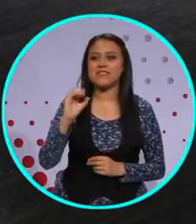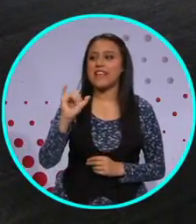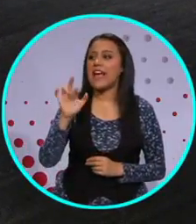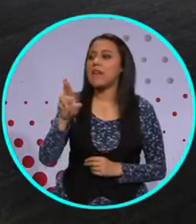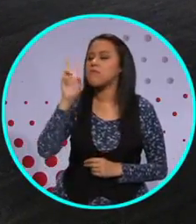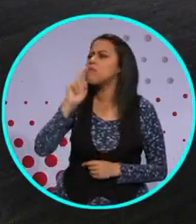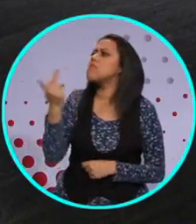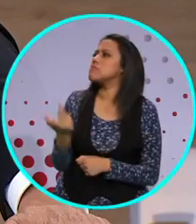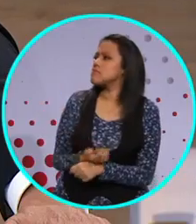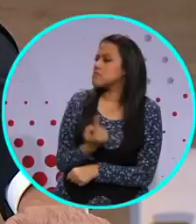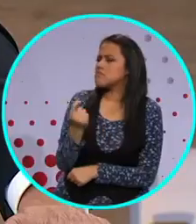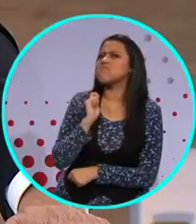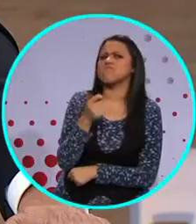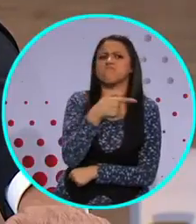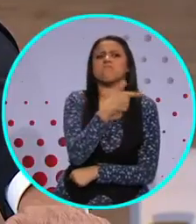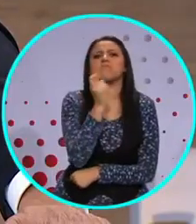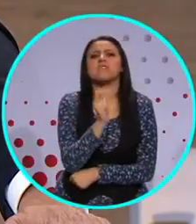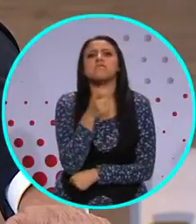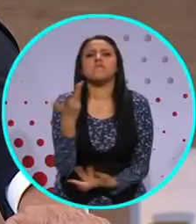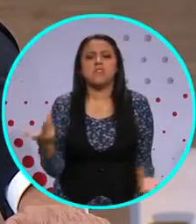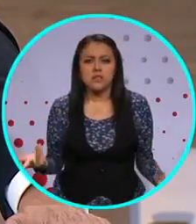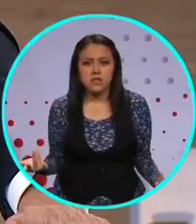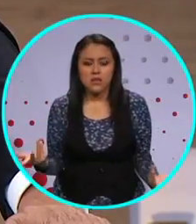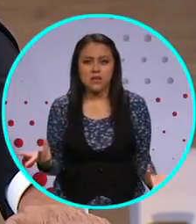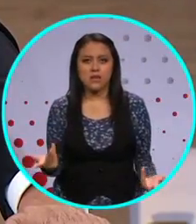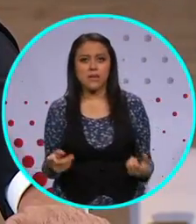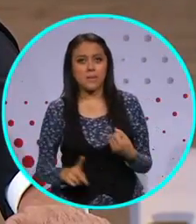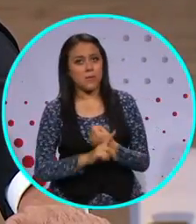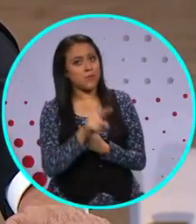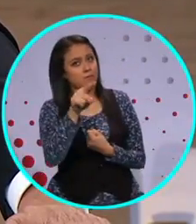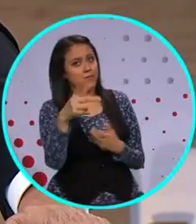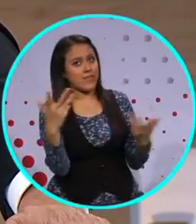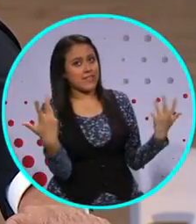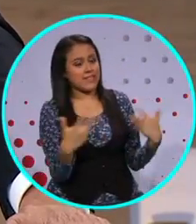qué es esto los problemas